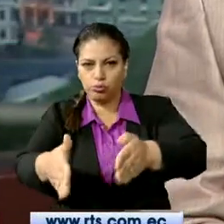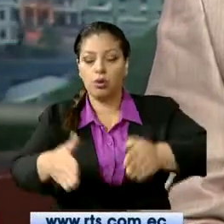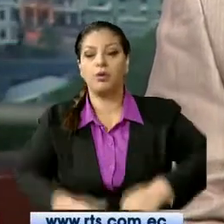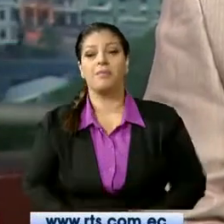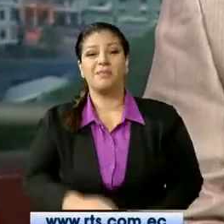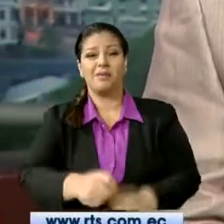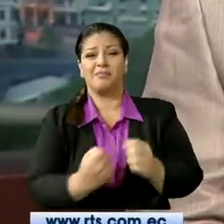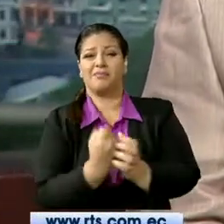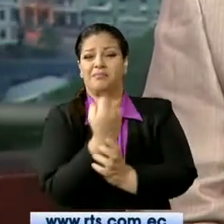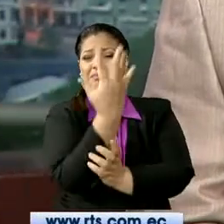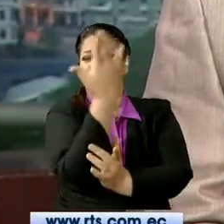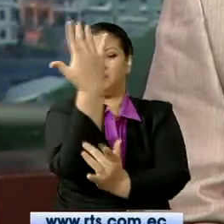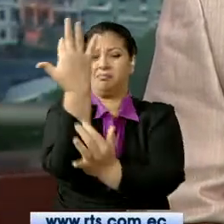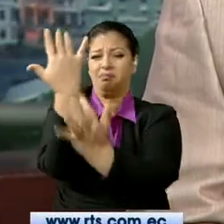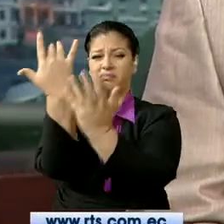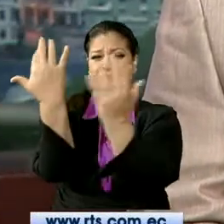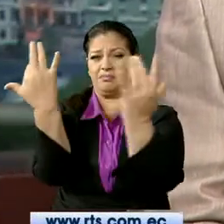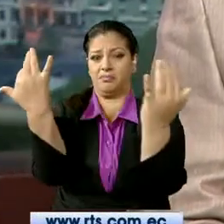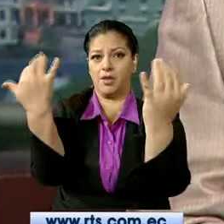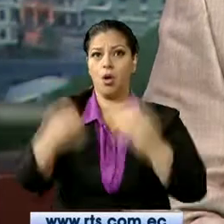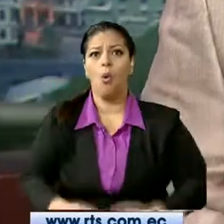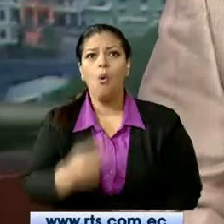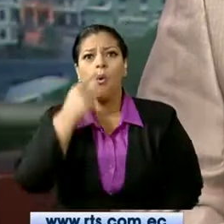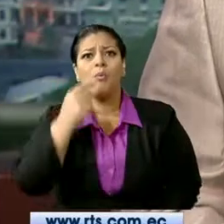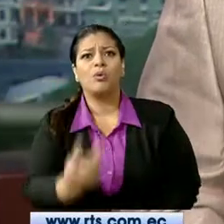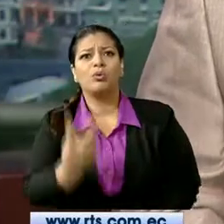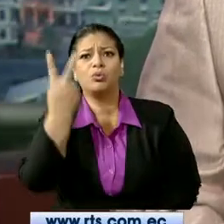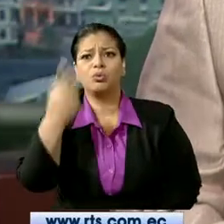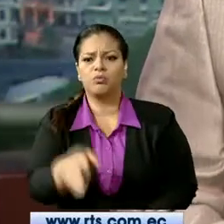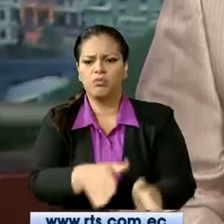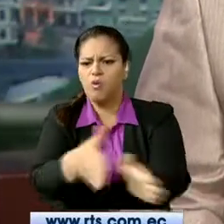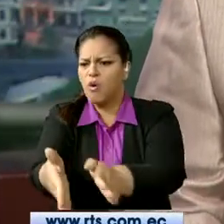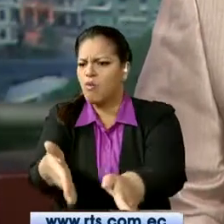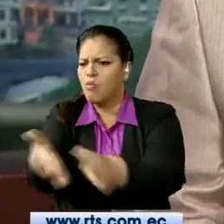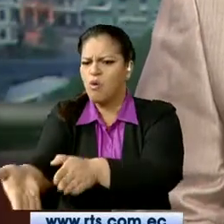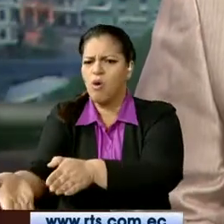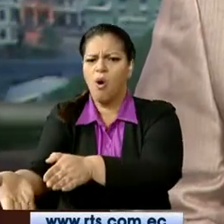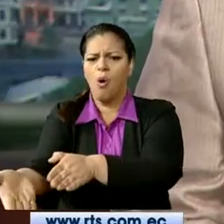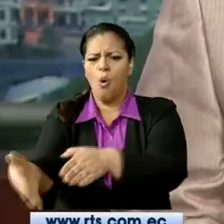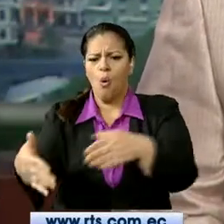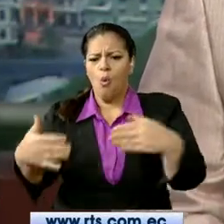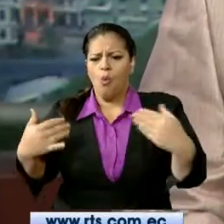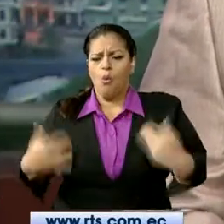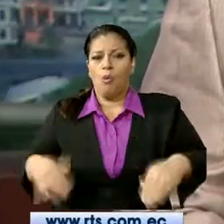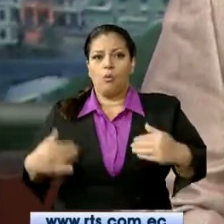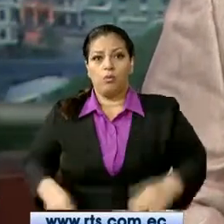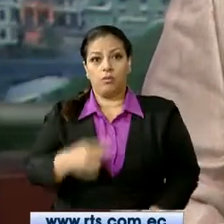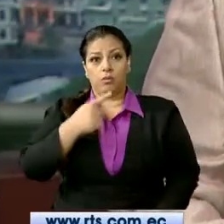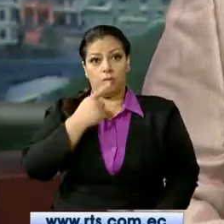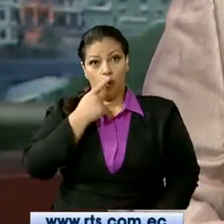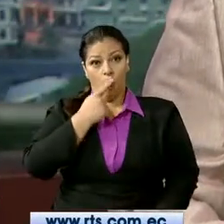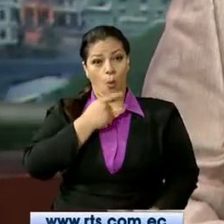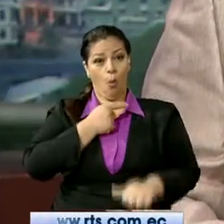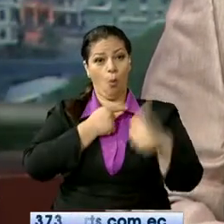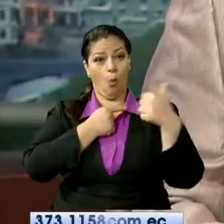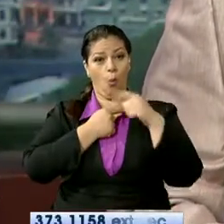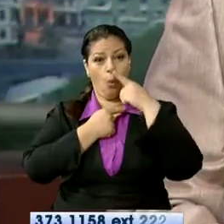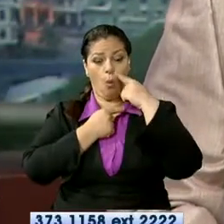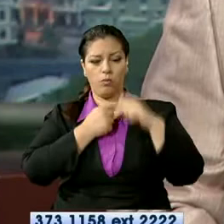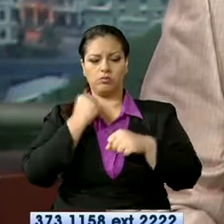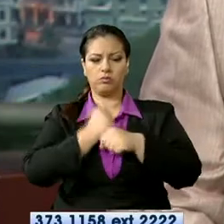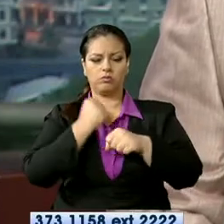reciclador. La Fiscalía y la DINASED investigan el macabro hallazgo y presumen que ambos ciudadanos habrían